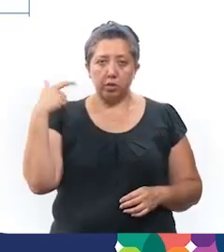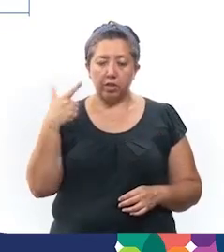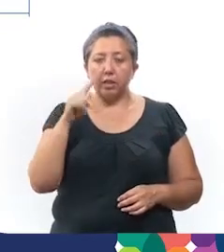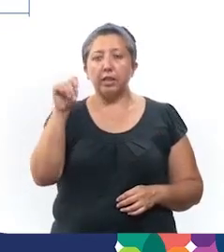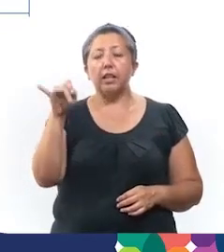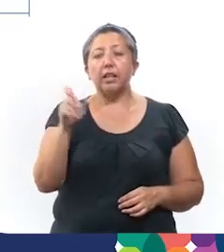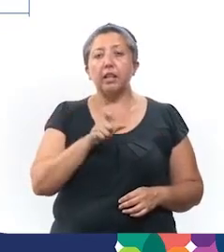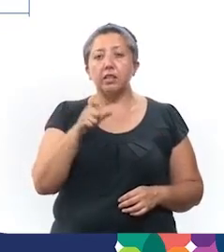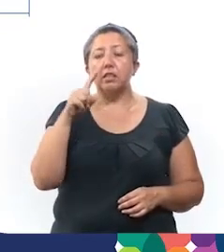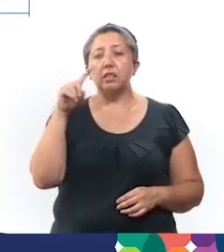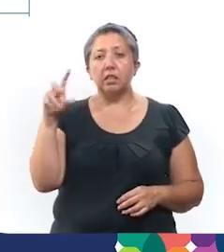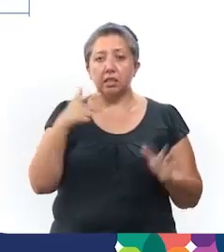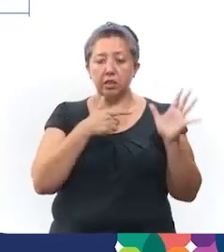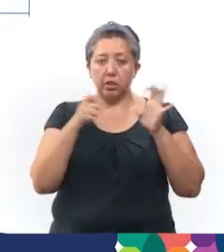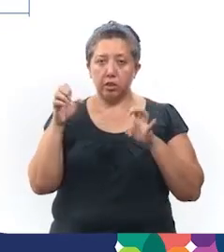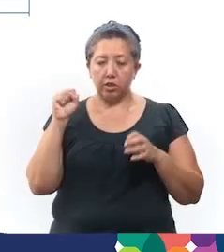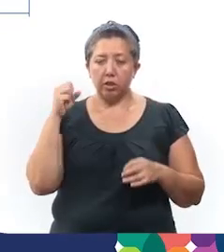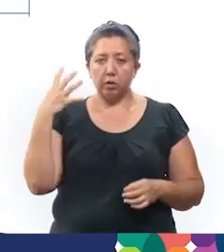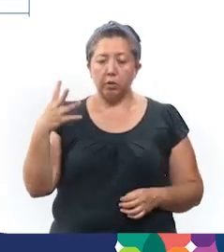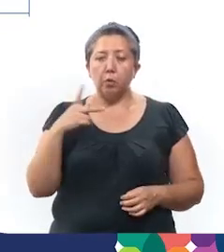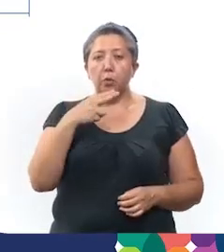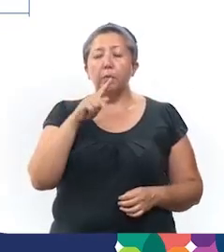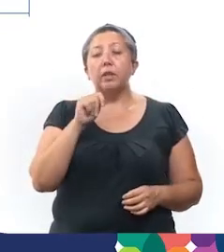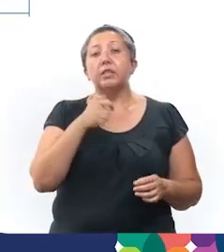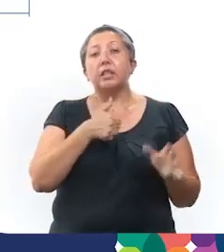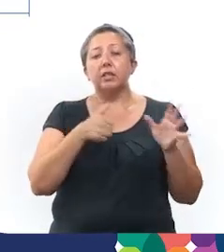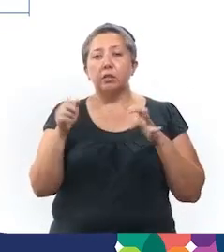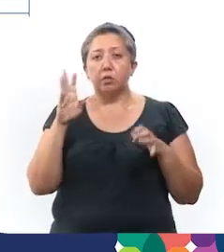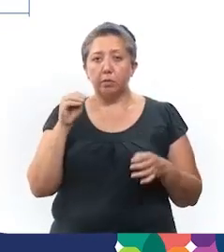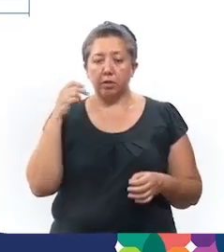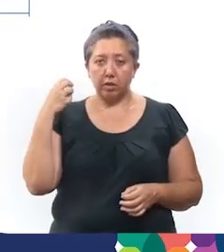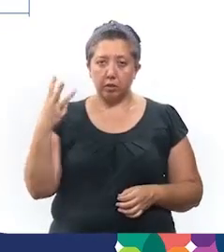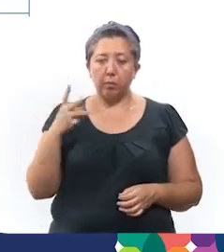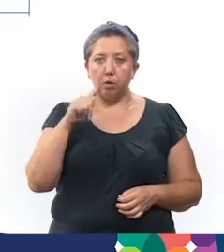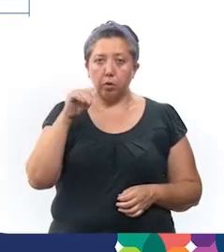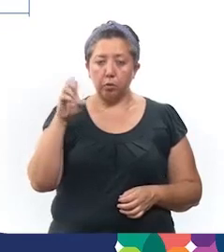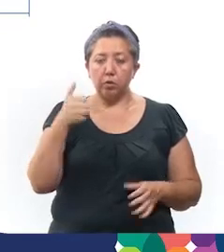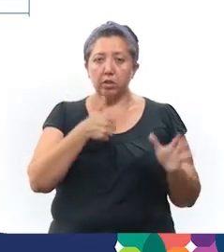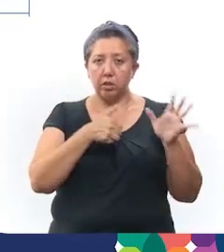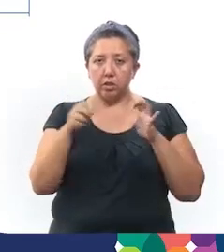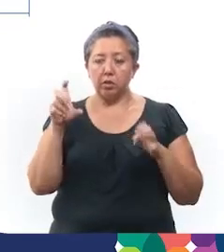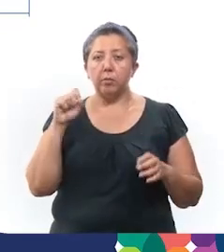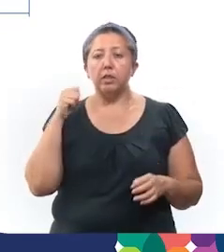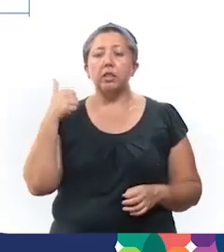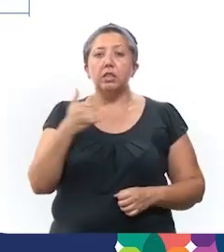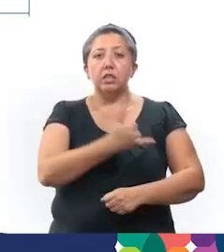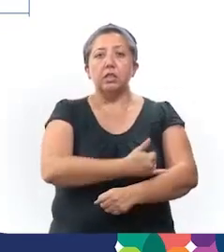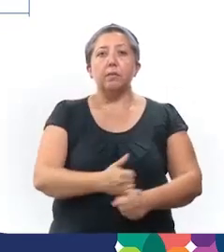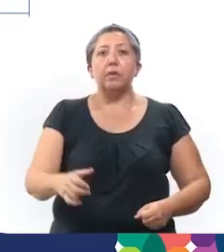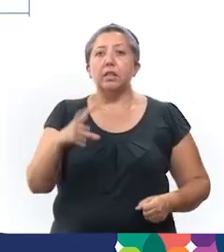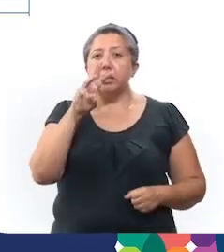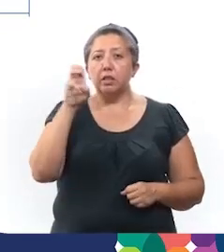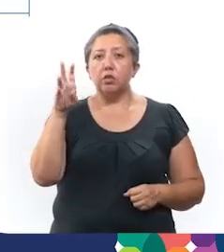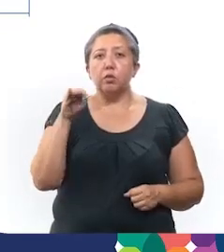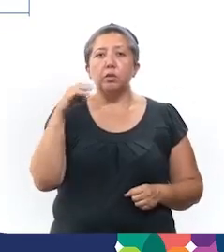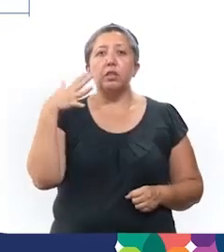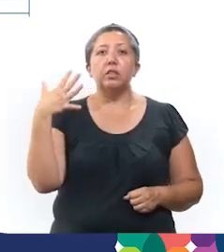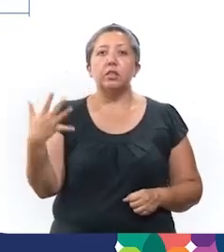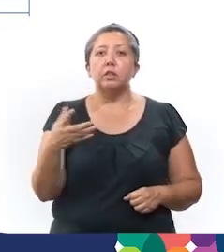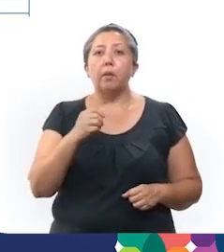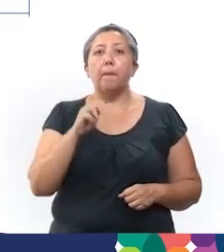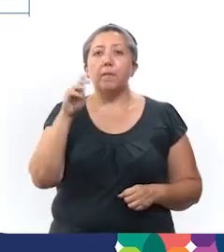Tecash 774, Junucmá 693, Motul 626, Izamal